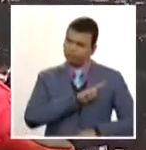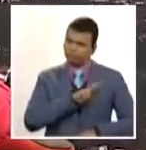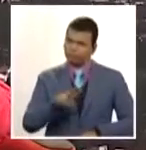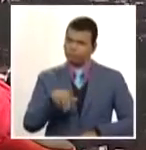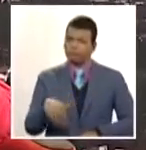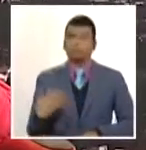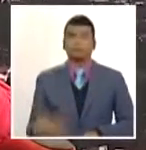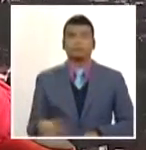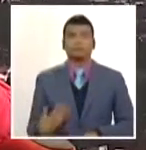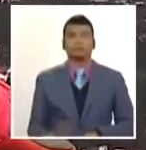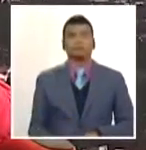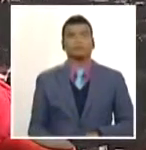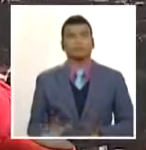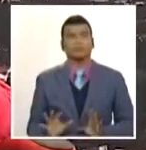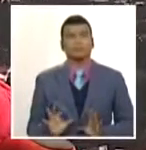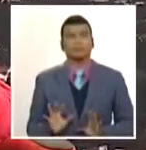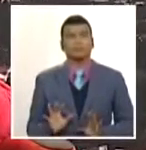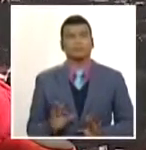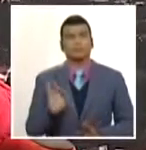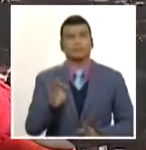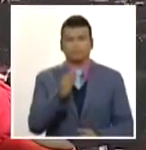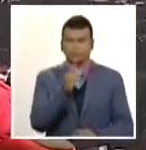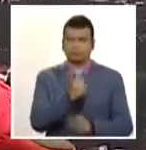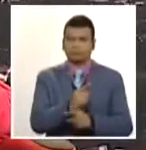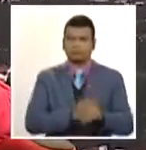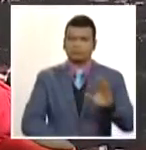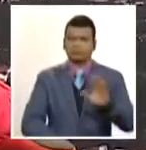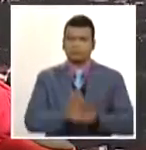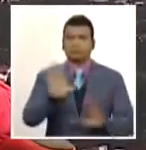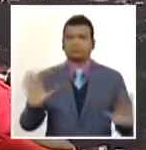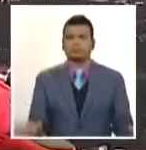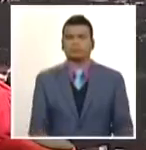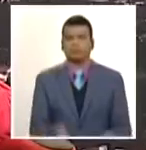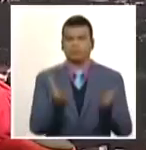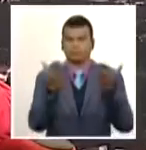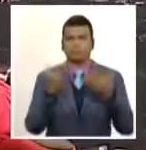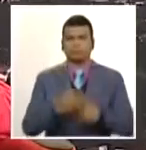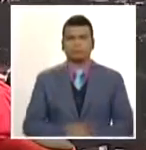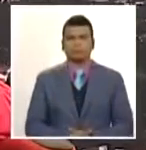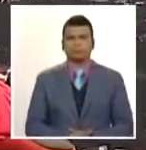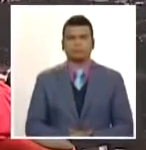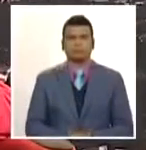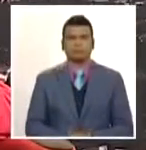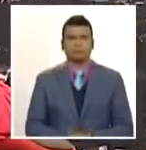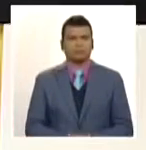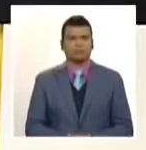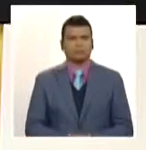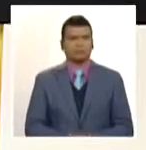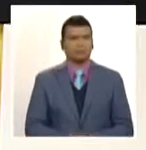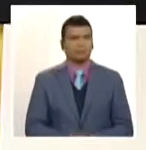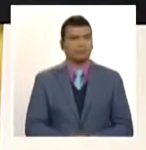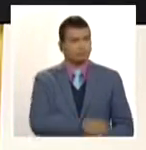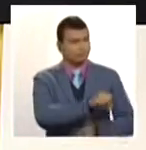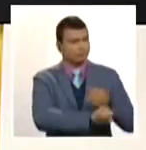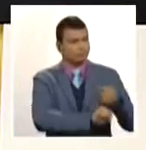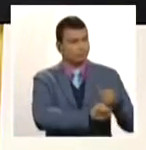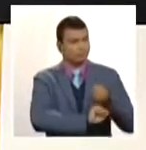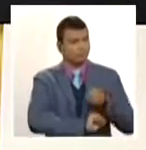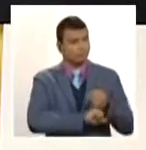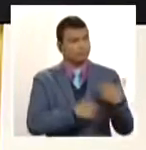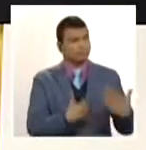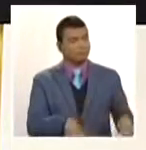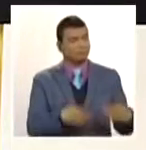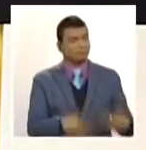de pertenencia en nuestro departamento, lograremos sacar adelante esa región tan importante para Colombia. Es un trabajo mancomunado, usted bien lo dice, María